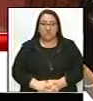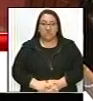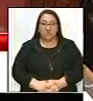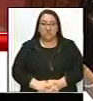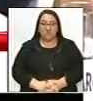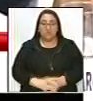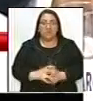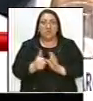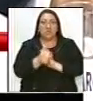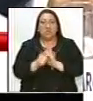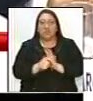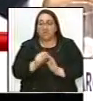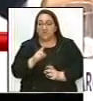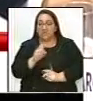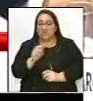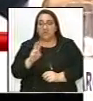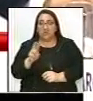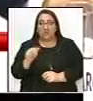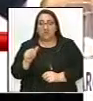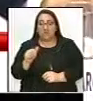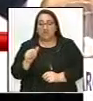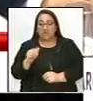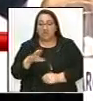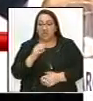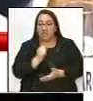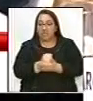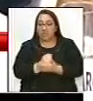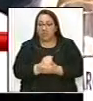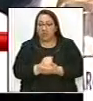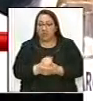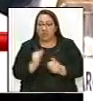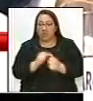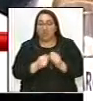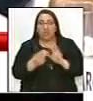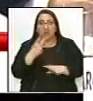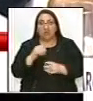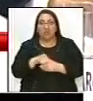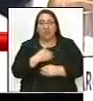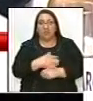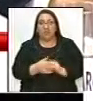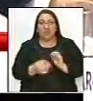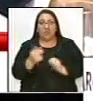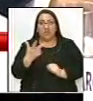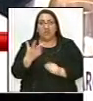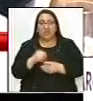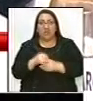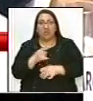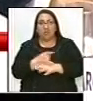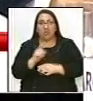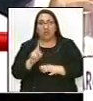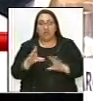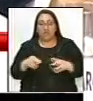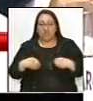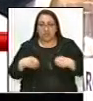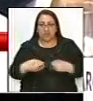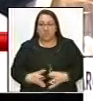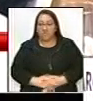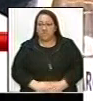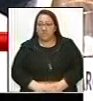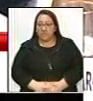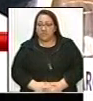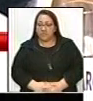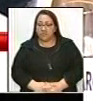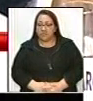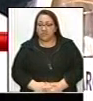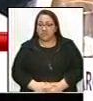El artículo 102A ha sido aprobado con 12 votos a favor, 3 en contra y 1 abstención.